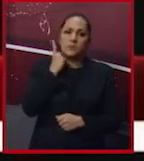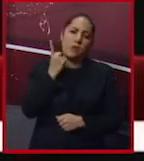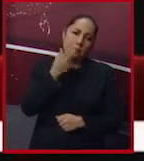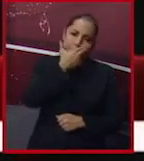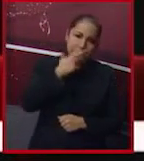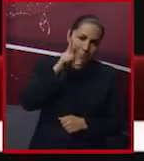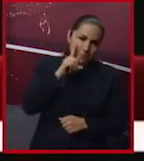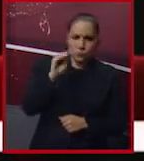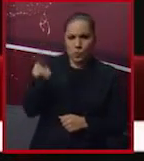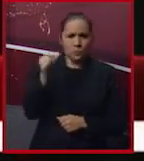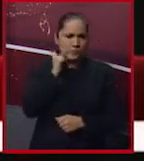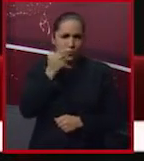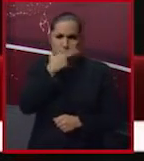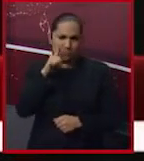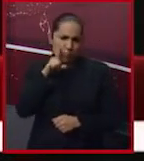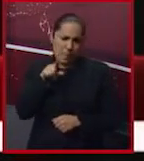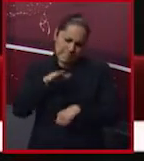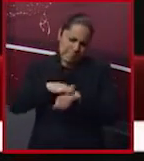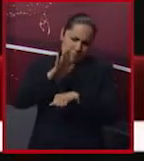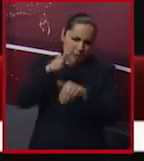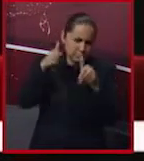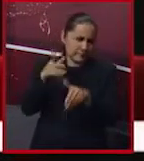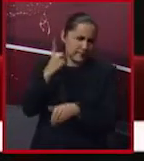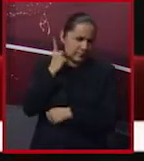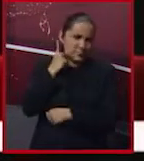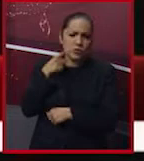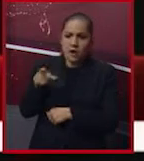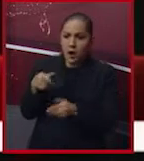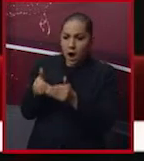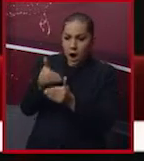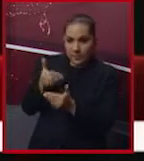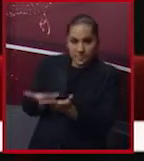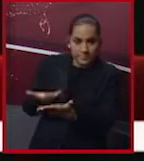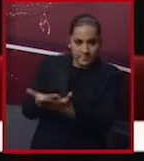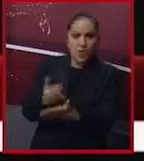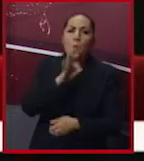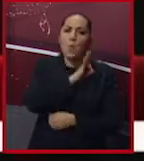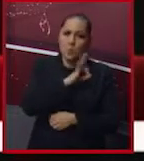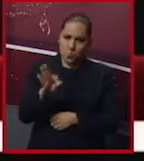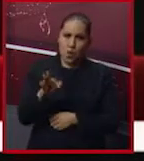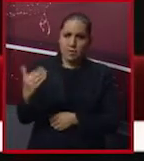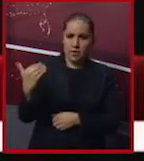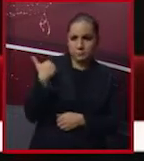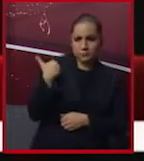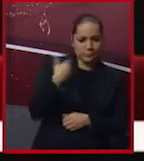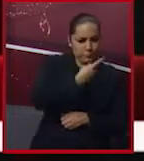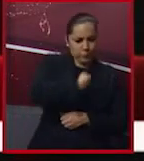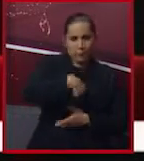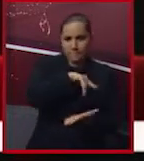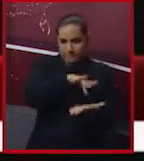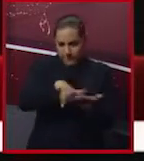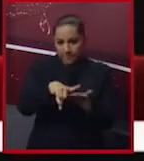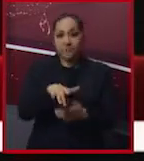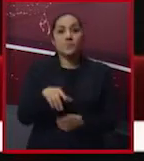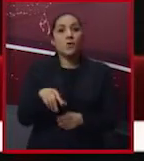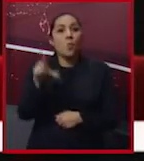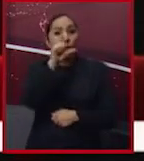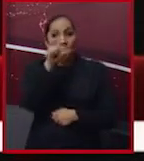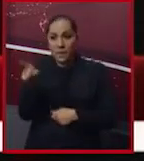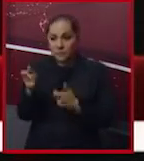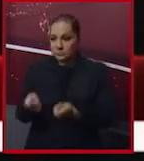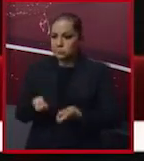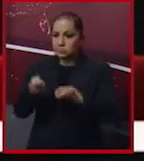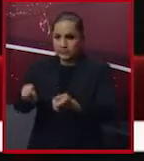iniciativa, puede acudir con nosotros. La otra es cuando ya presenta la iniciativa, las comisiones, y en esto tenemos